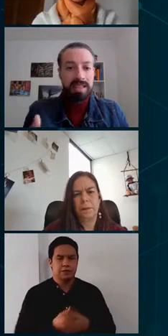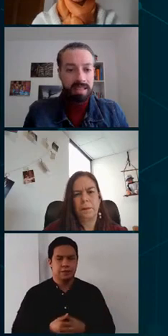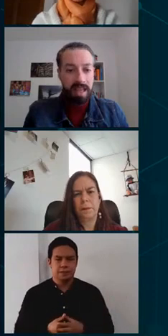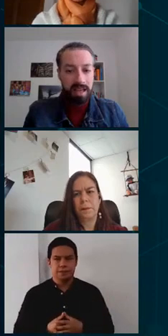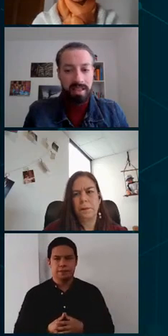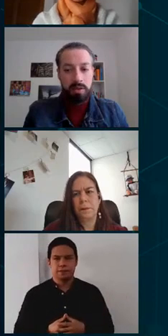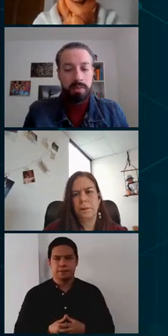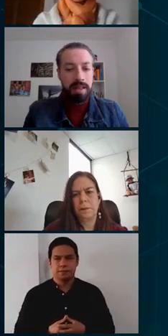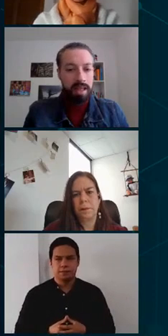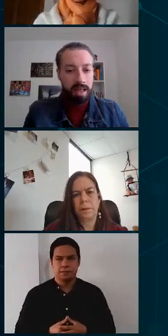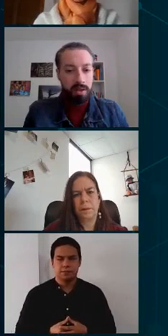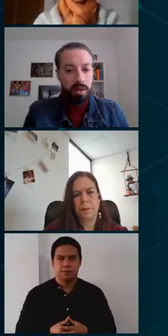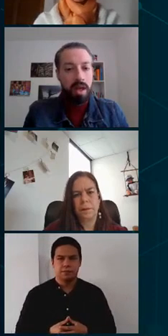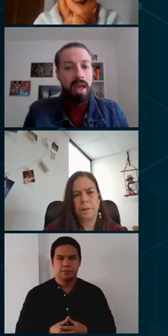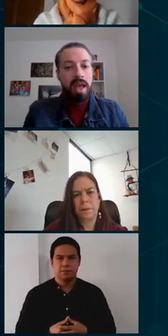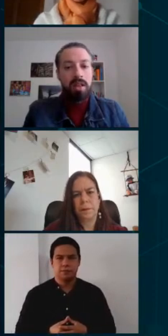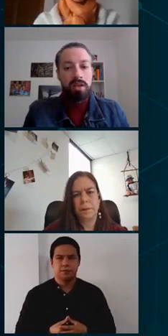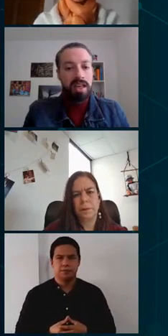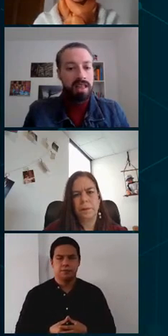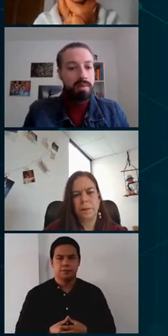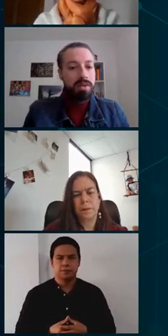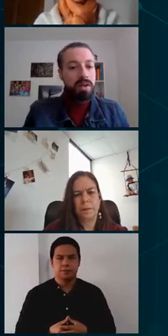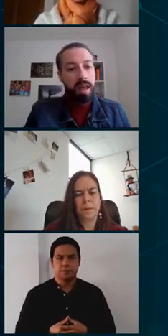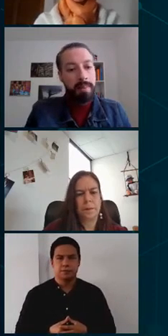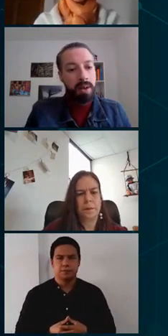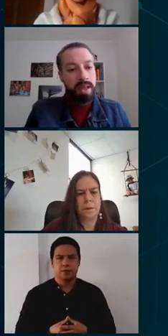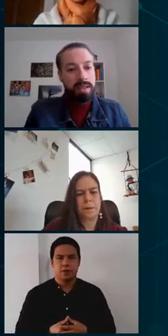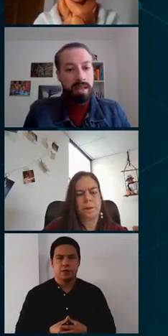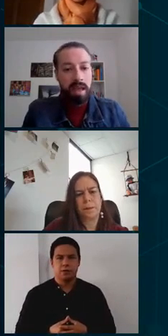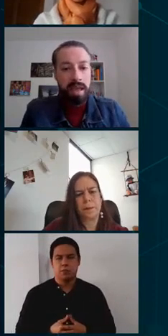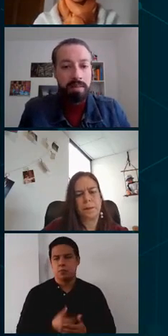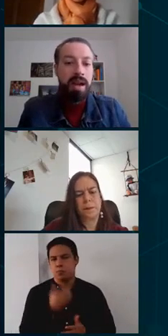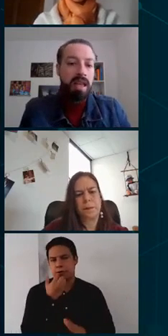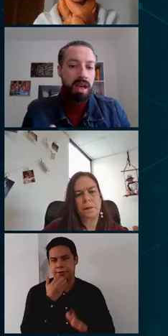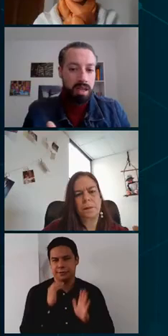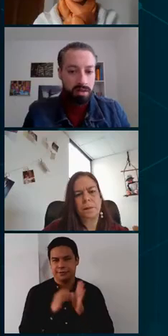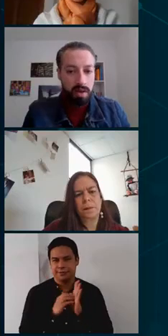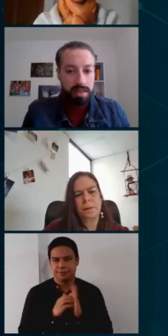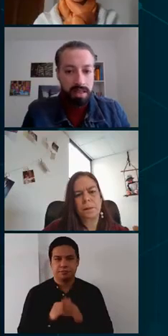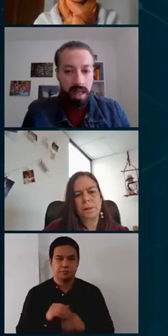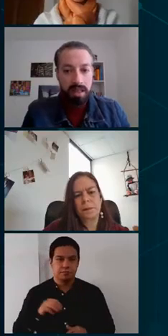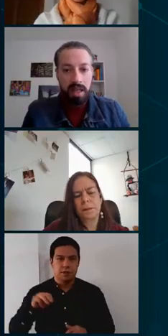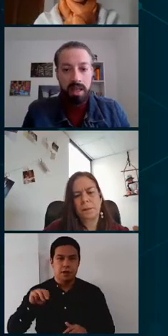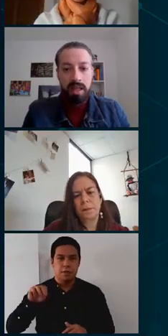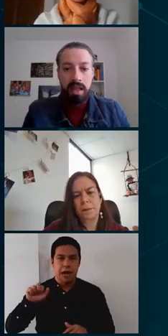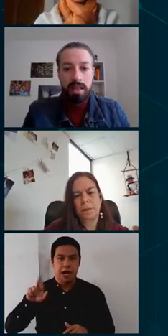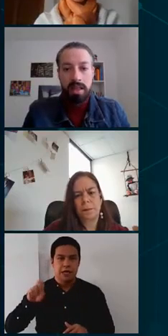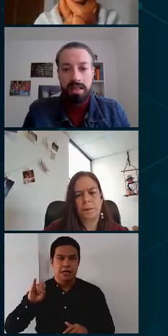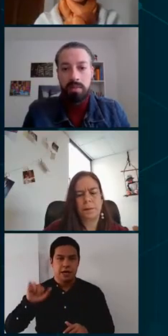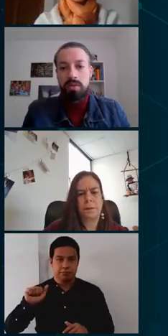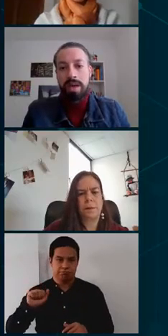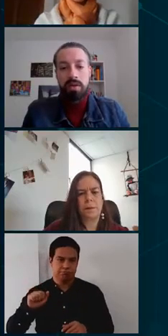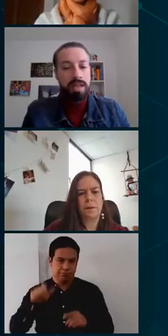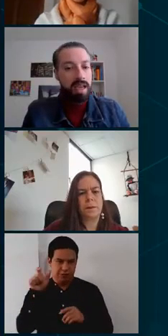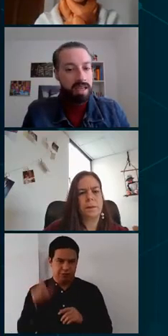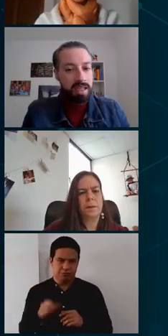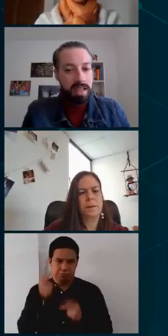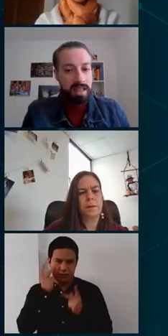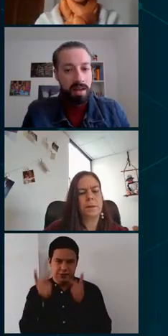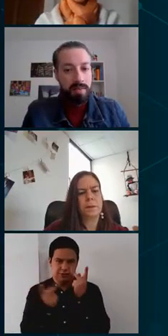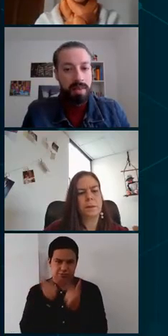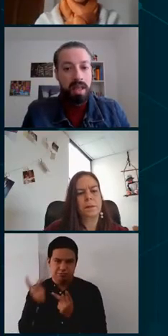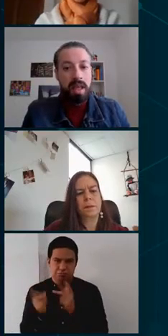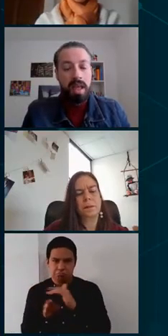pues como esa necesidad que estamos planteando. Entonces, aquí tenemos un ejemplo y es María, que es una visitante. Decimos, bueno, ella